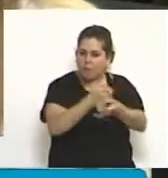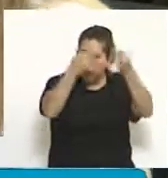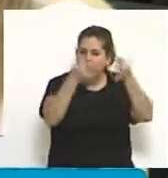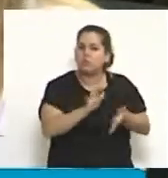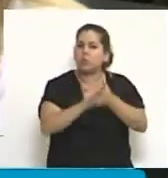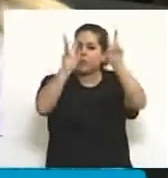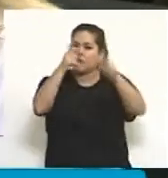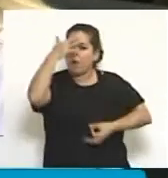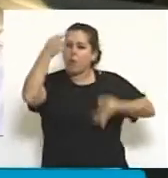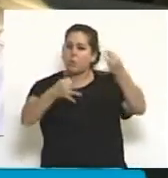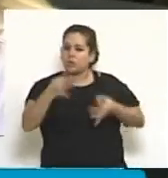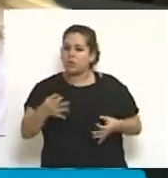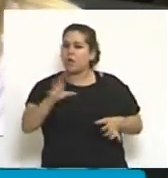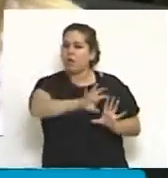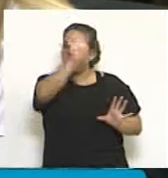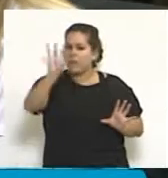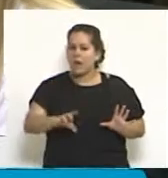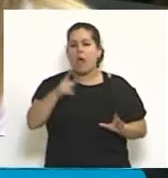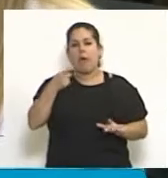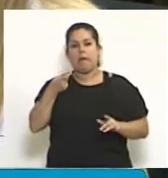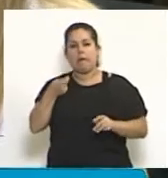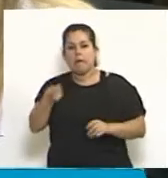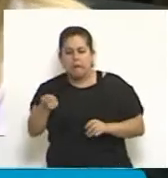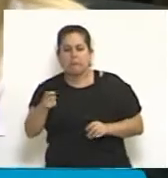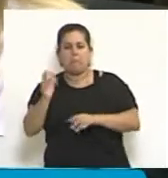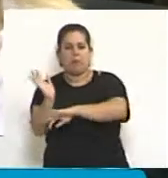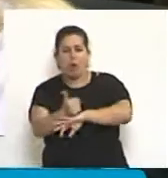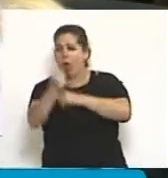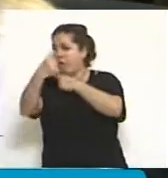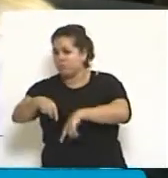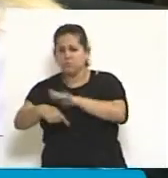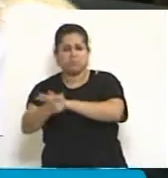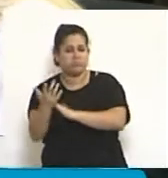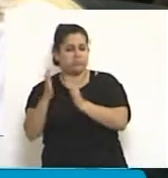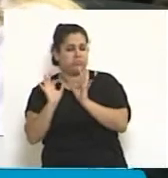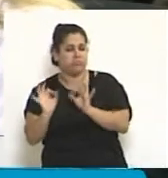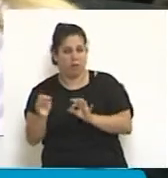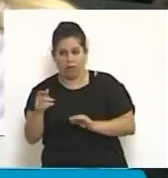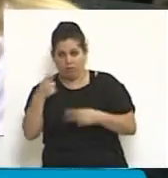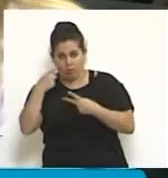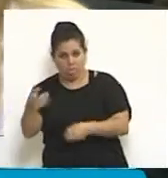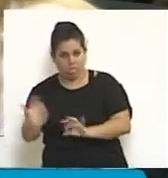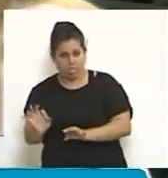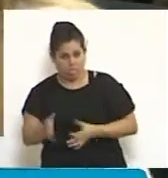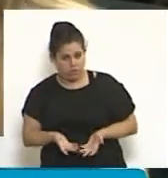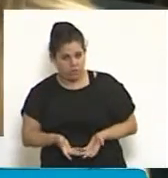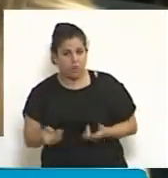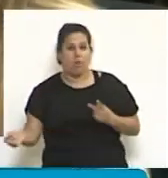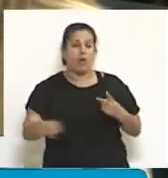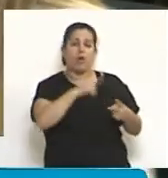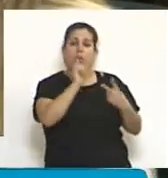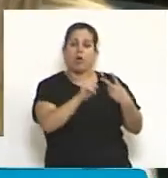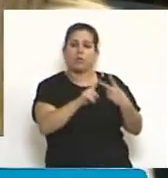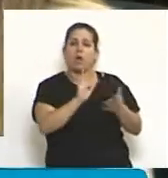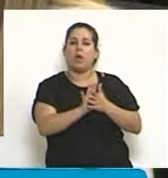justicia federal y sobre ese tipo de crímenes que se investigan en la justicia federal? No, eso no. La otra paradoja es que se ha hablado mucho